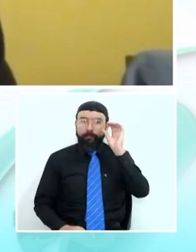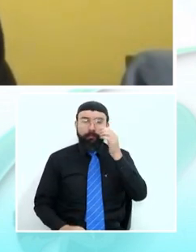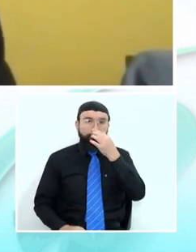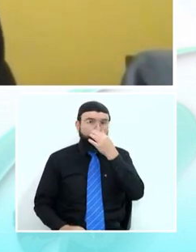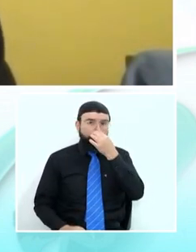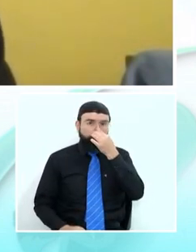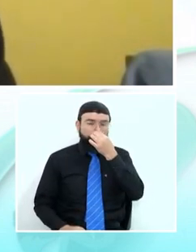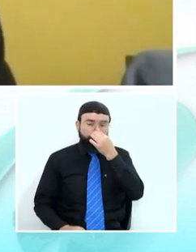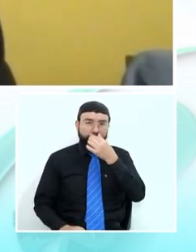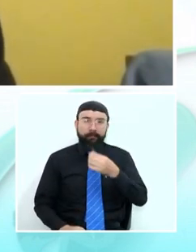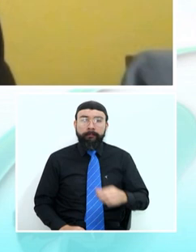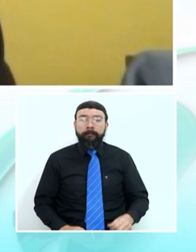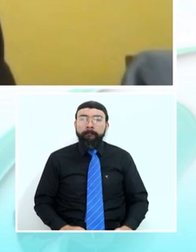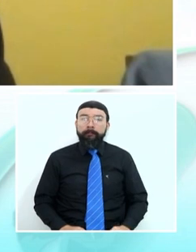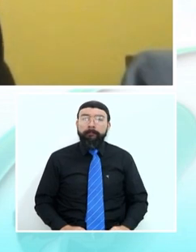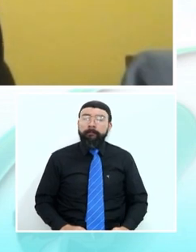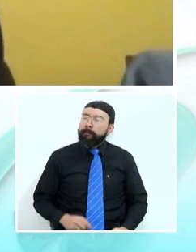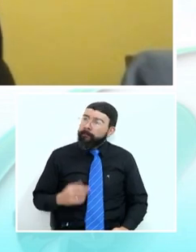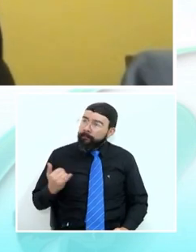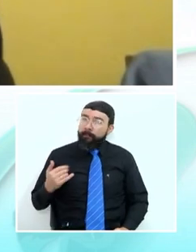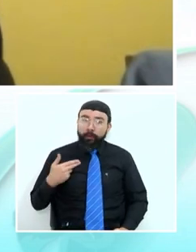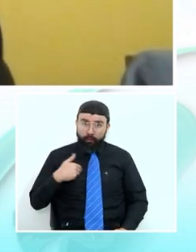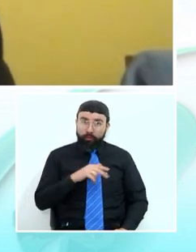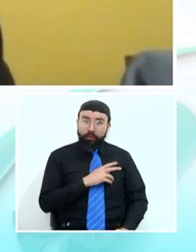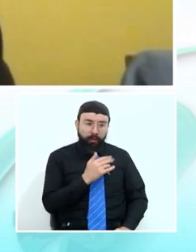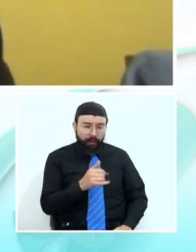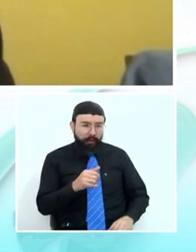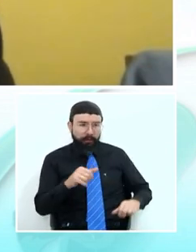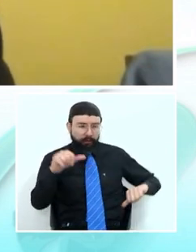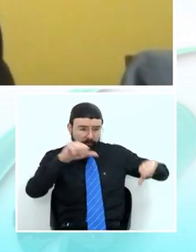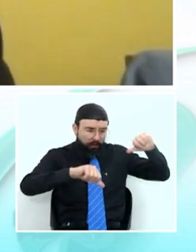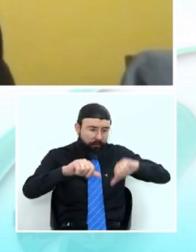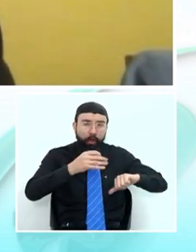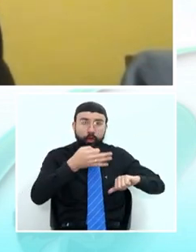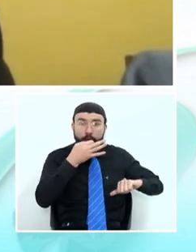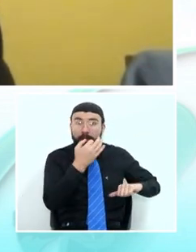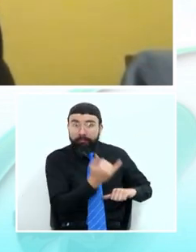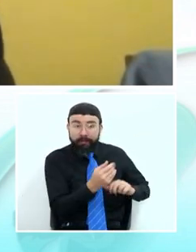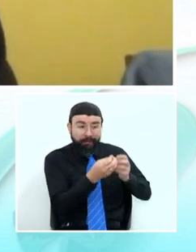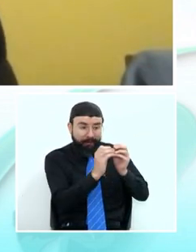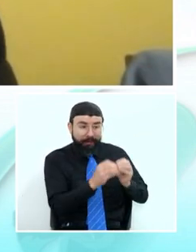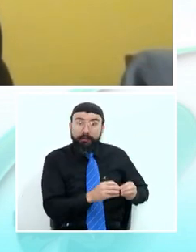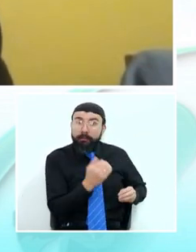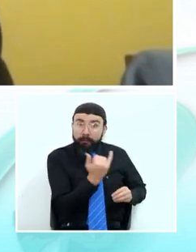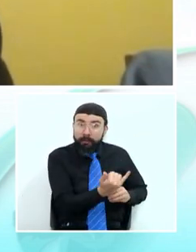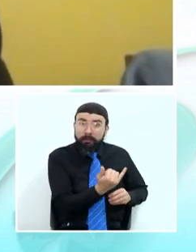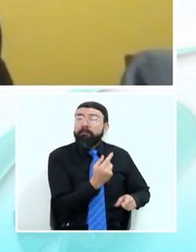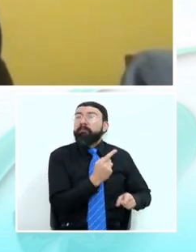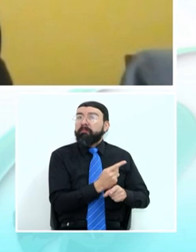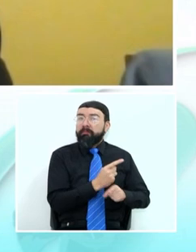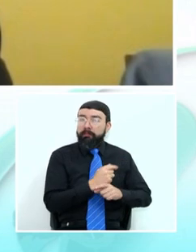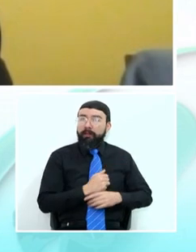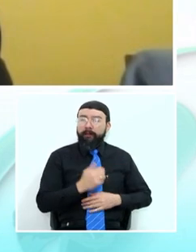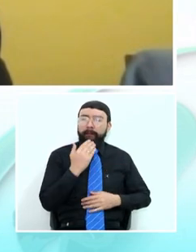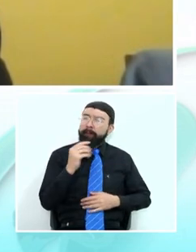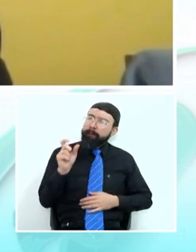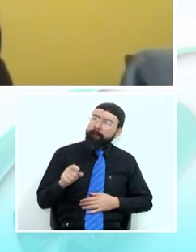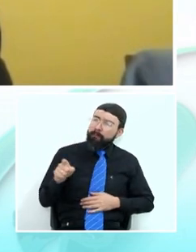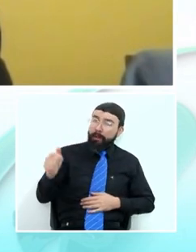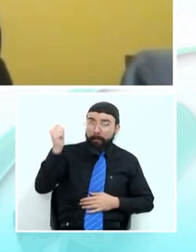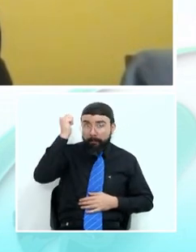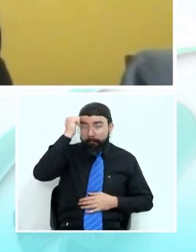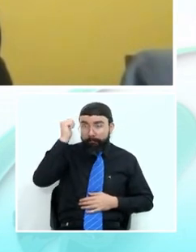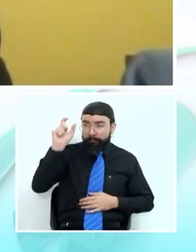las del el resultado de los productos que nosotros hemos hecho ha sido esto, de estar, digamos, yo con el profesor Albert Ronald Morales